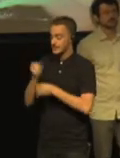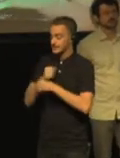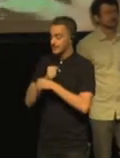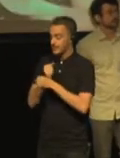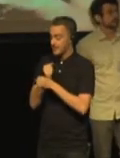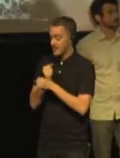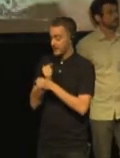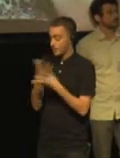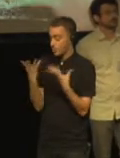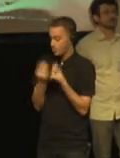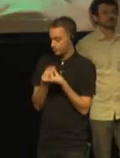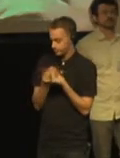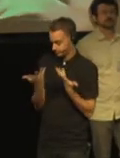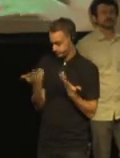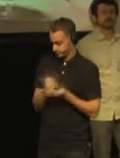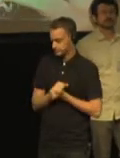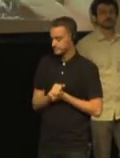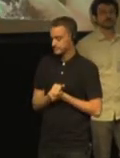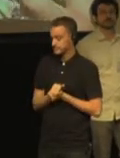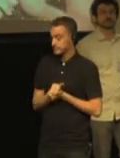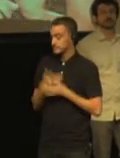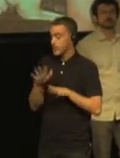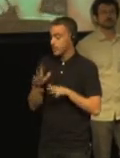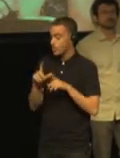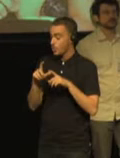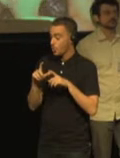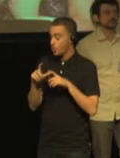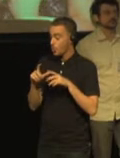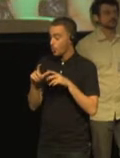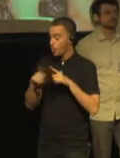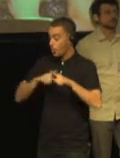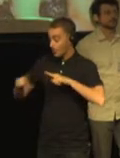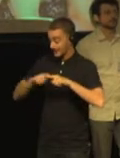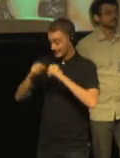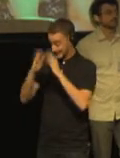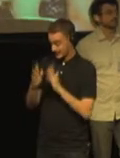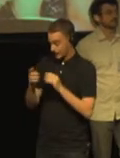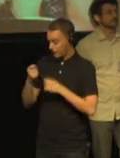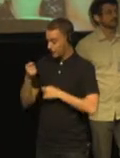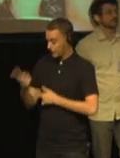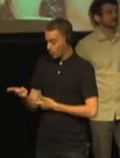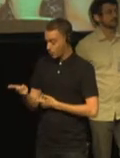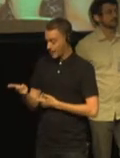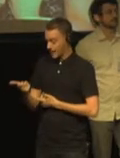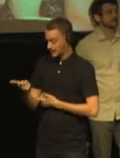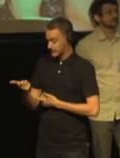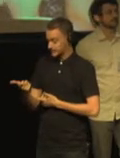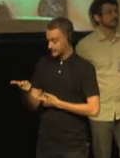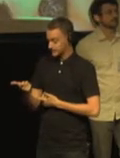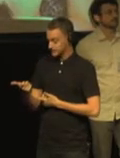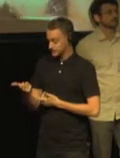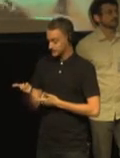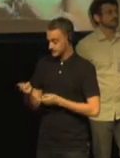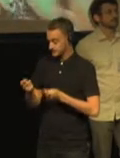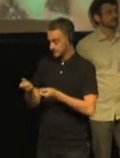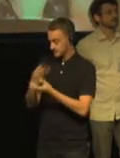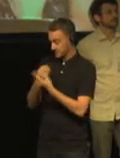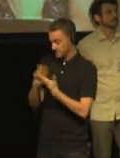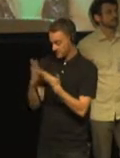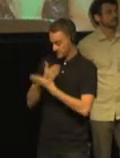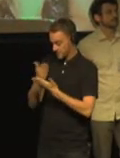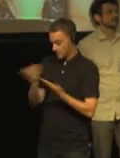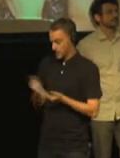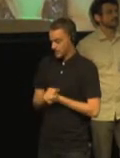pero pocas organizaciones han podido darnos información sobre el género de estas personas con las que